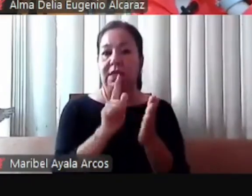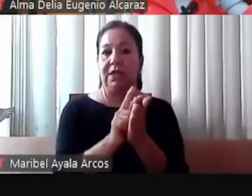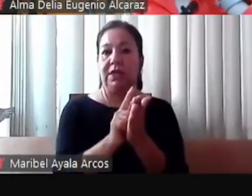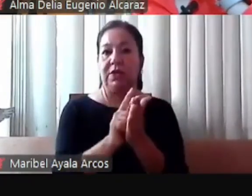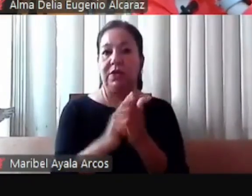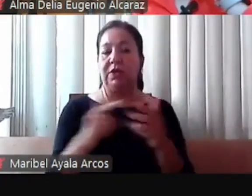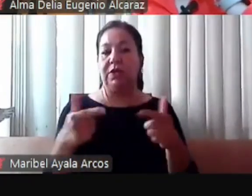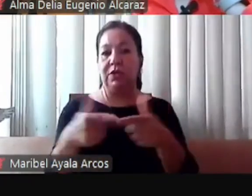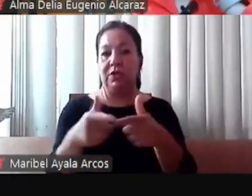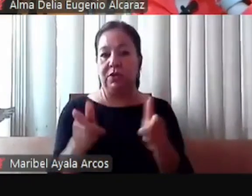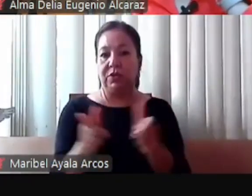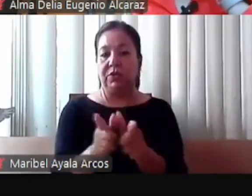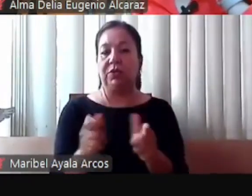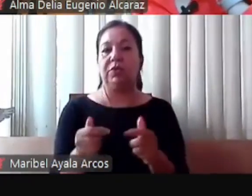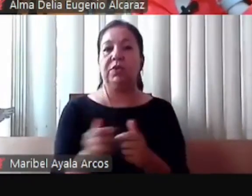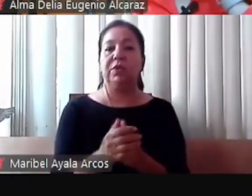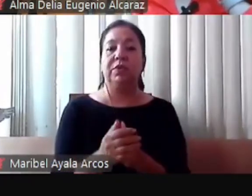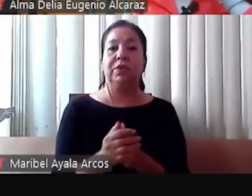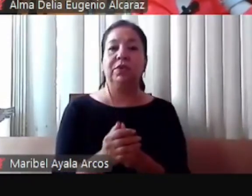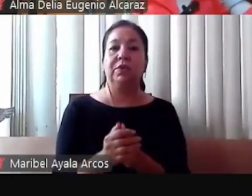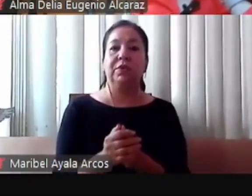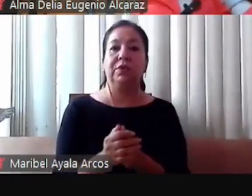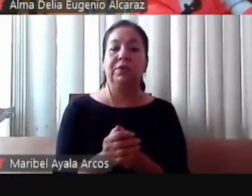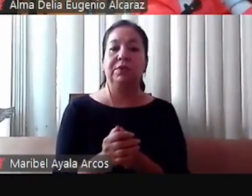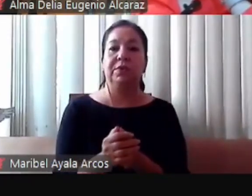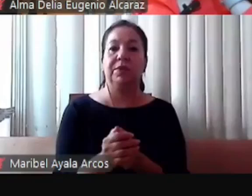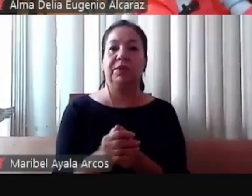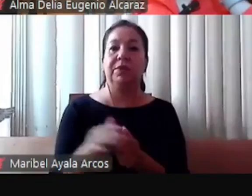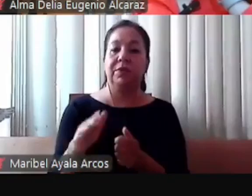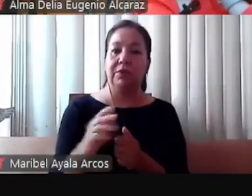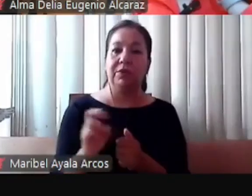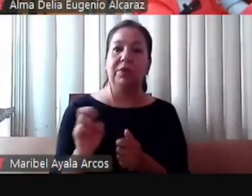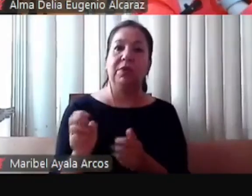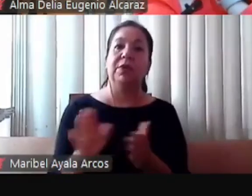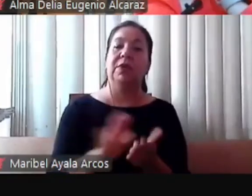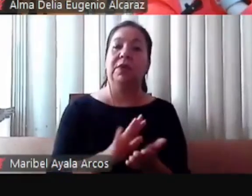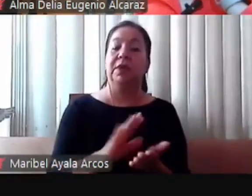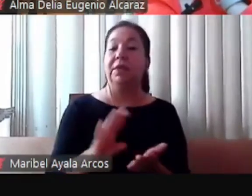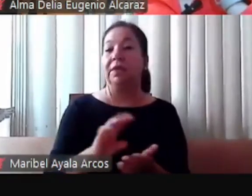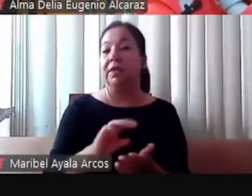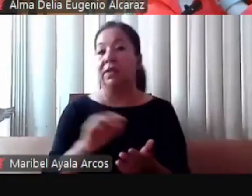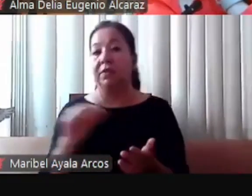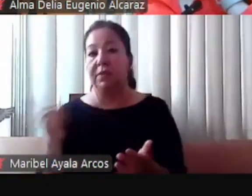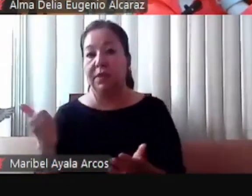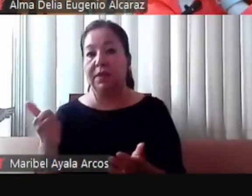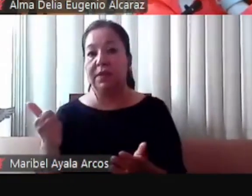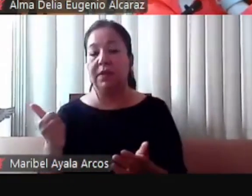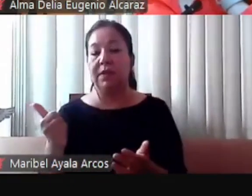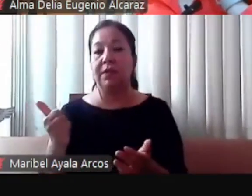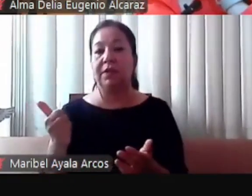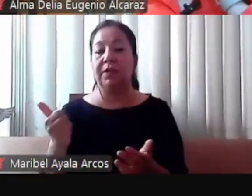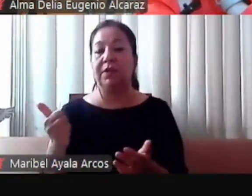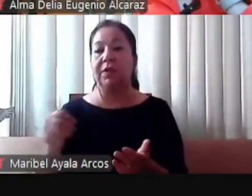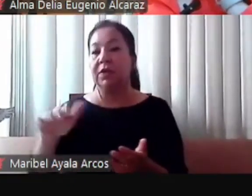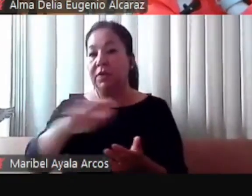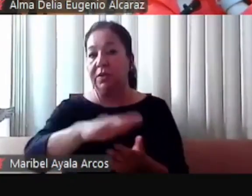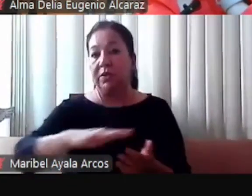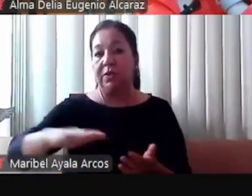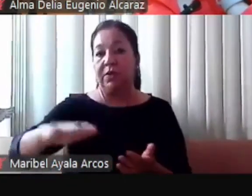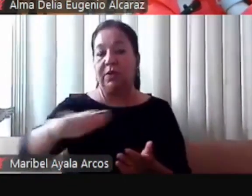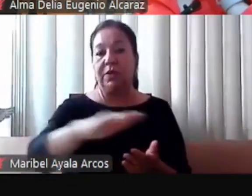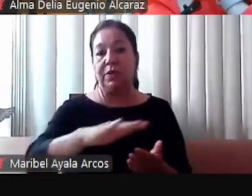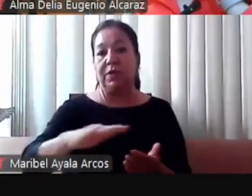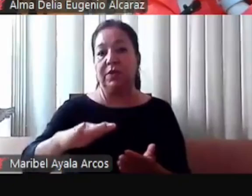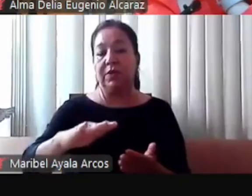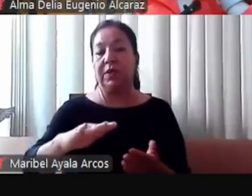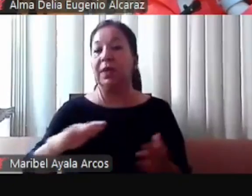órganos jurisdiccionales. Esto es así porque, contrario a lo alegado por la parte actora, este órgano jurisdiccional coincide plenamente